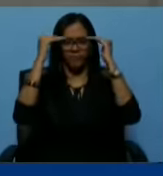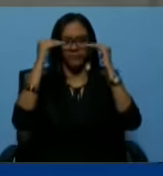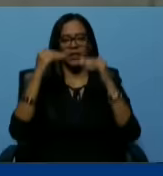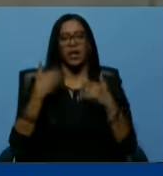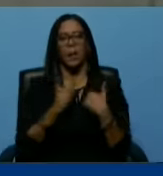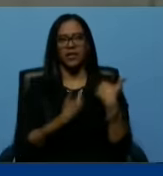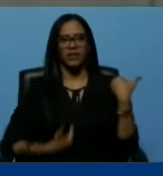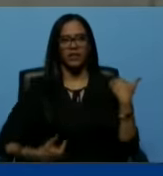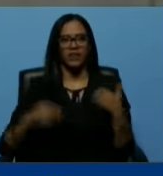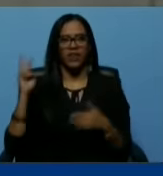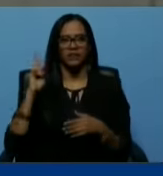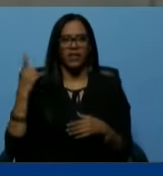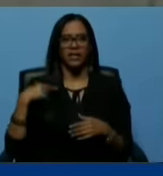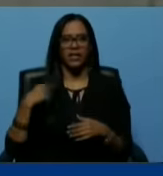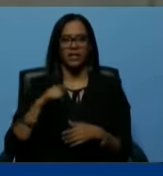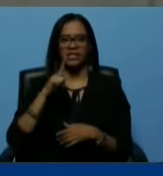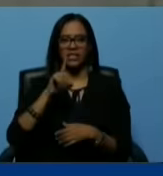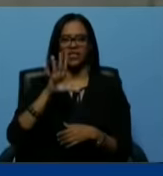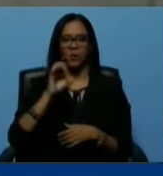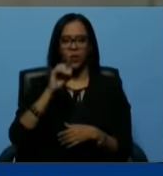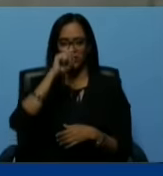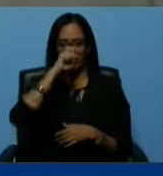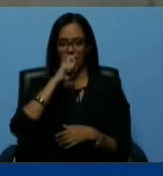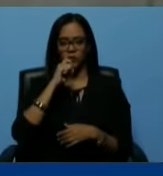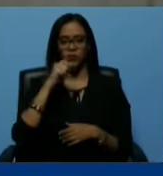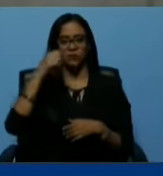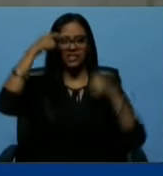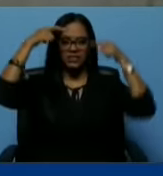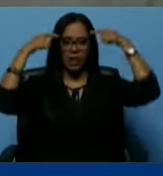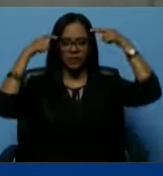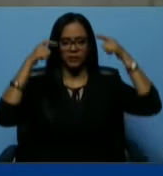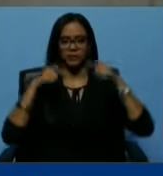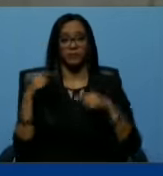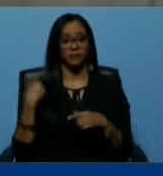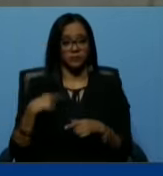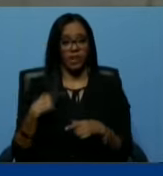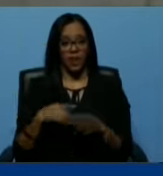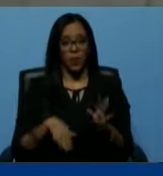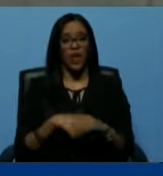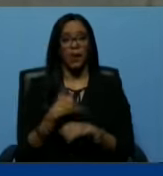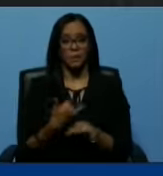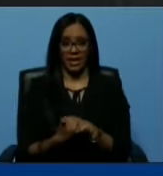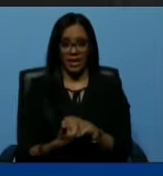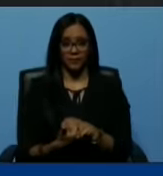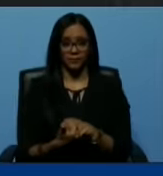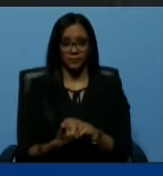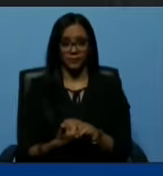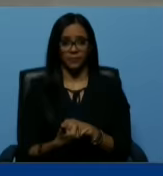que Venezuela ha tenido en 150 años, Hugo Chávez. Tenemos el plan